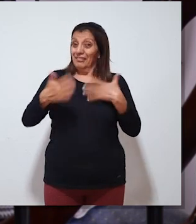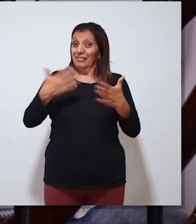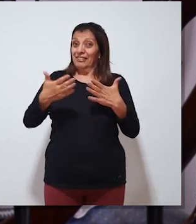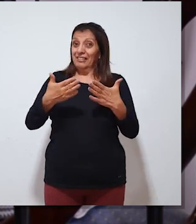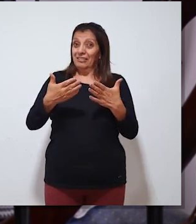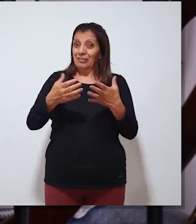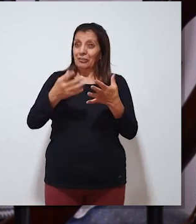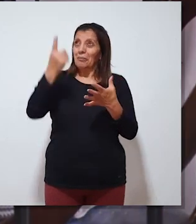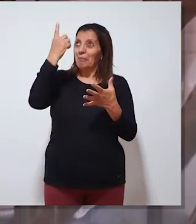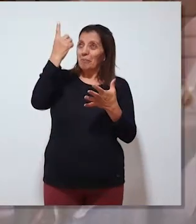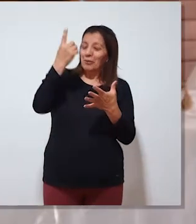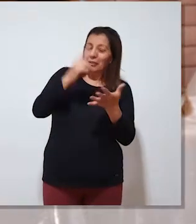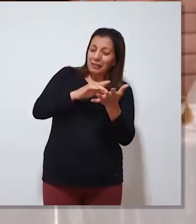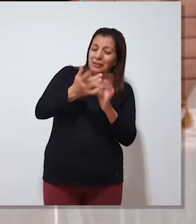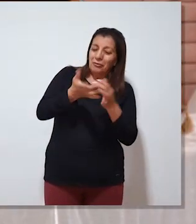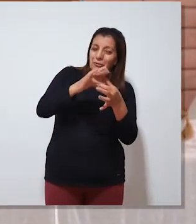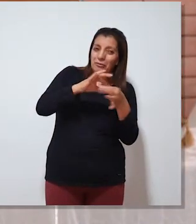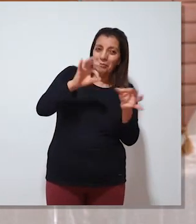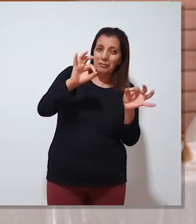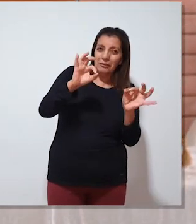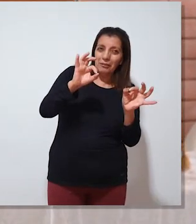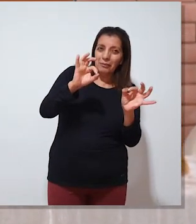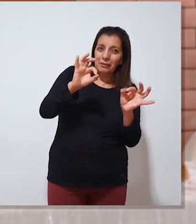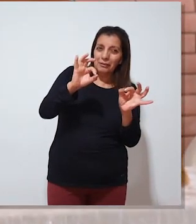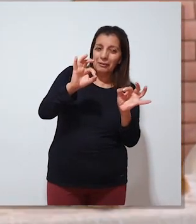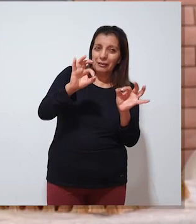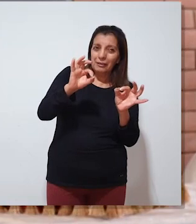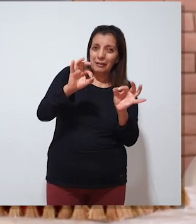Mirado la humillación de su esclava,